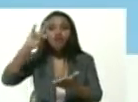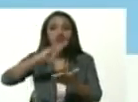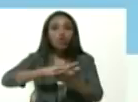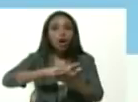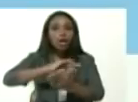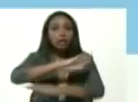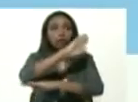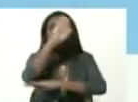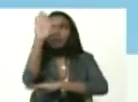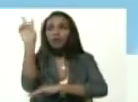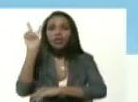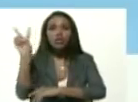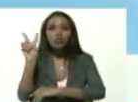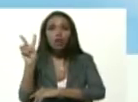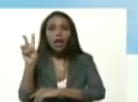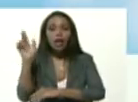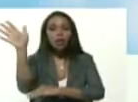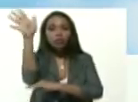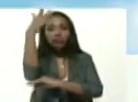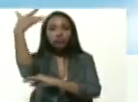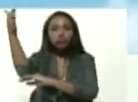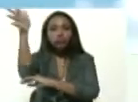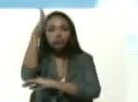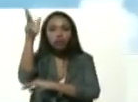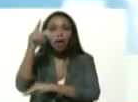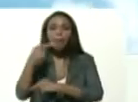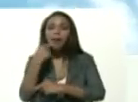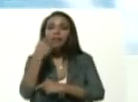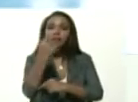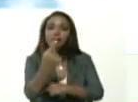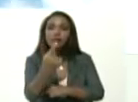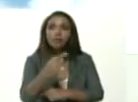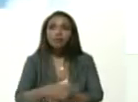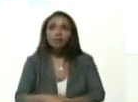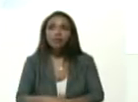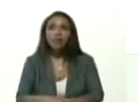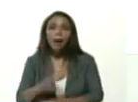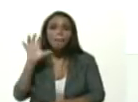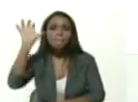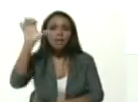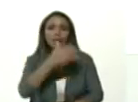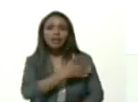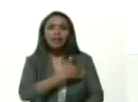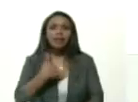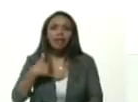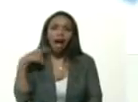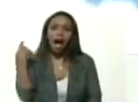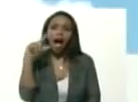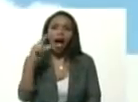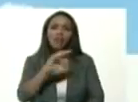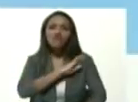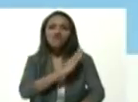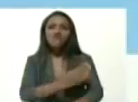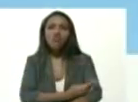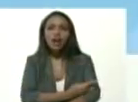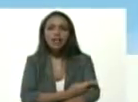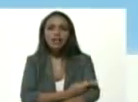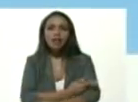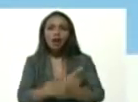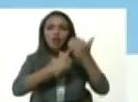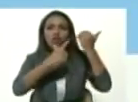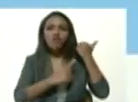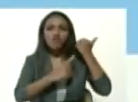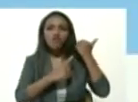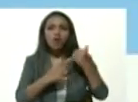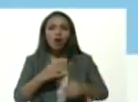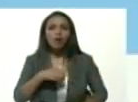Venezuela con el tricolor para decirle, patria querida, aquí hay una Fuerza Armada Nacional Bolivariana que